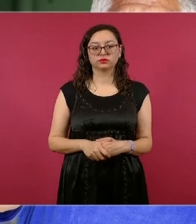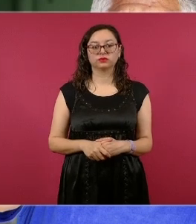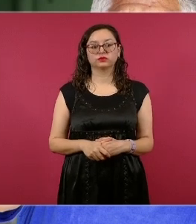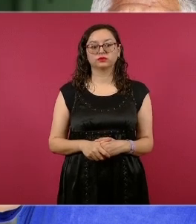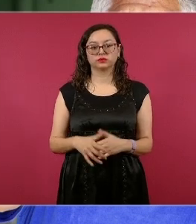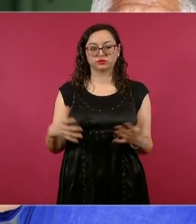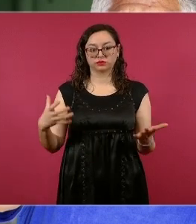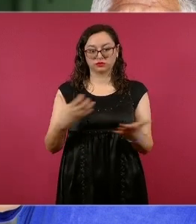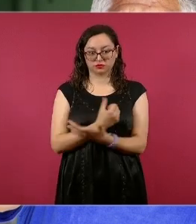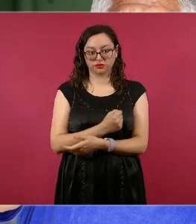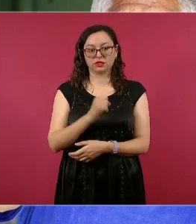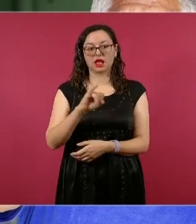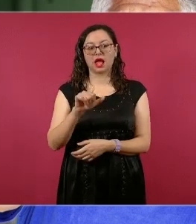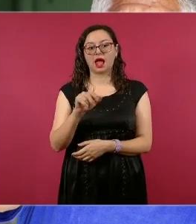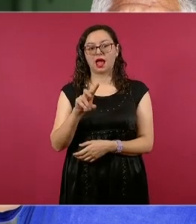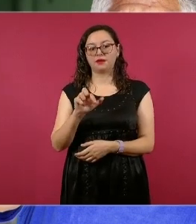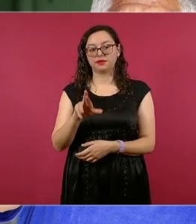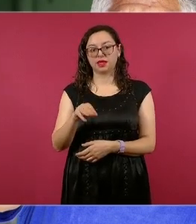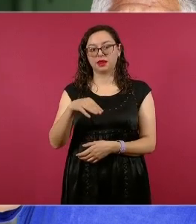PT Verde con